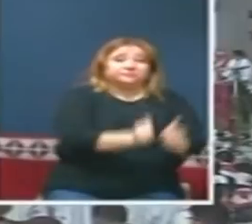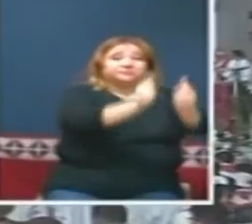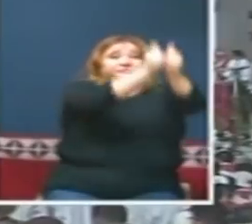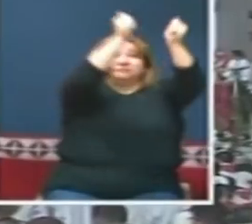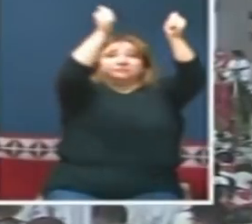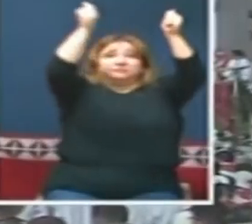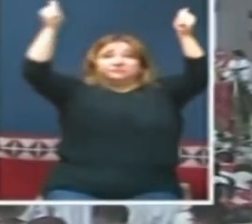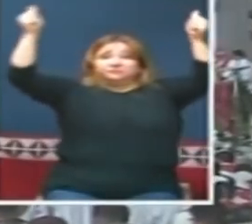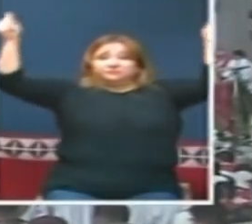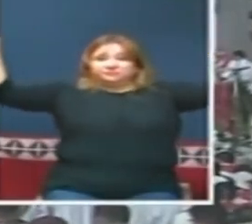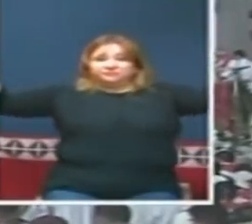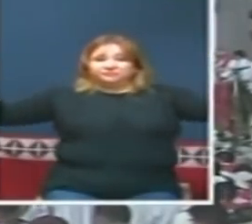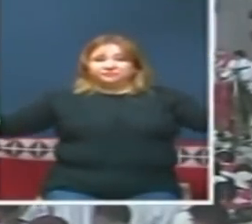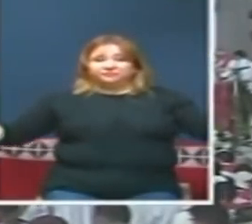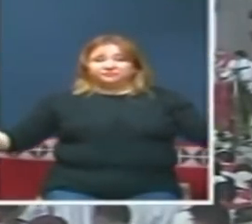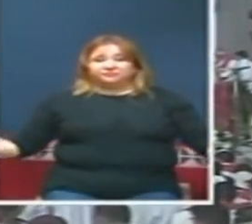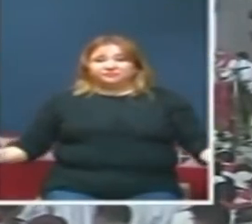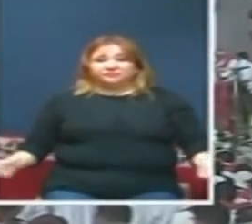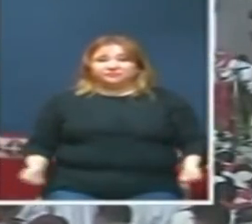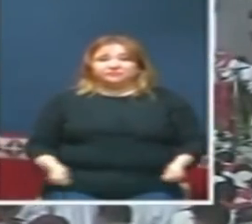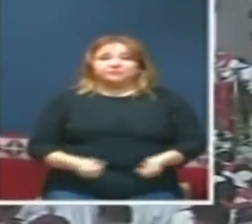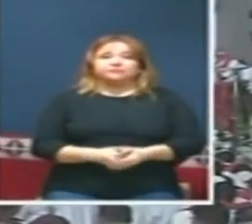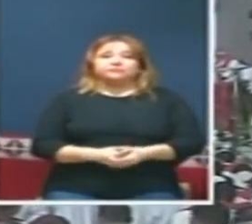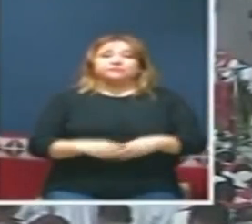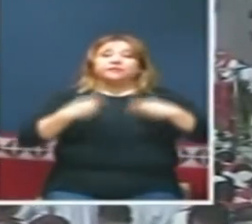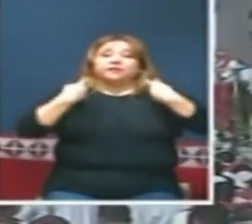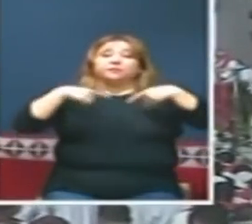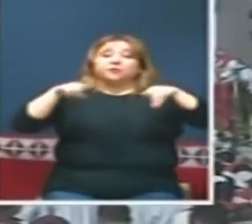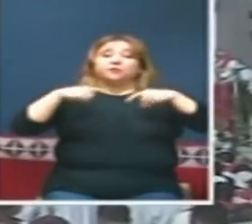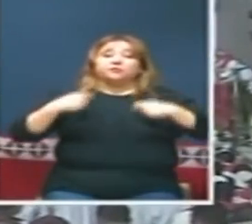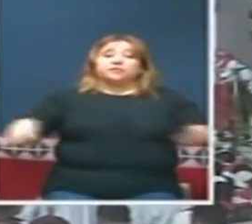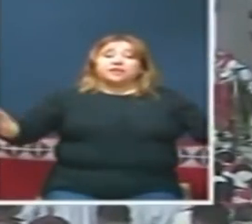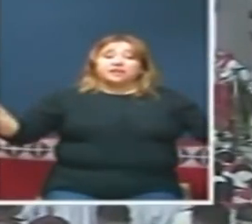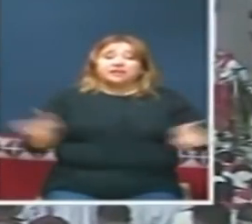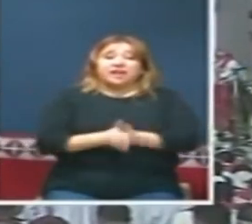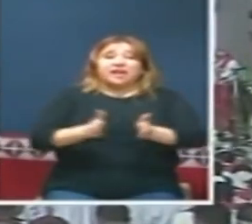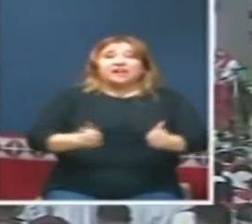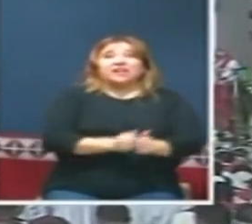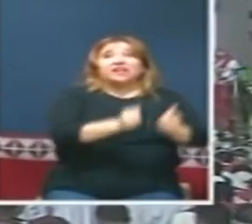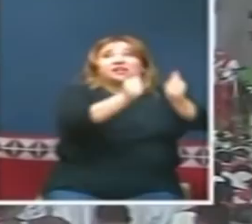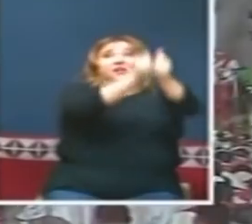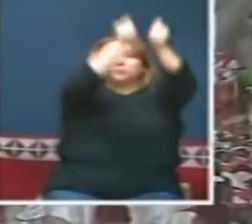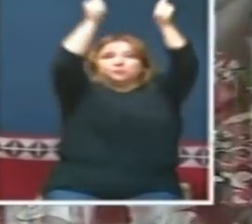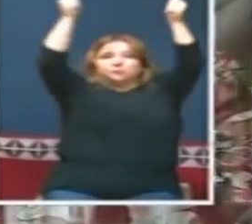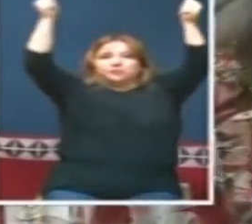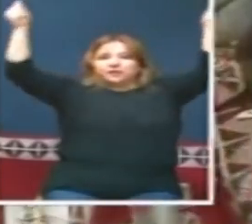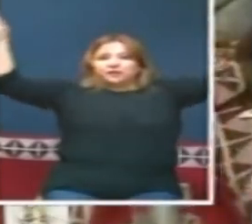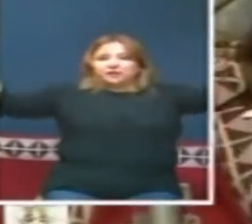Aleluya, cantemos el aleluya.